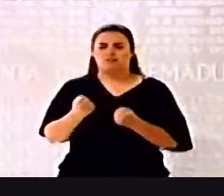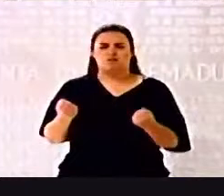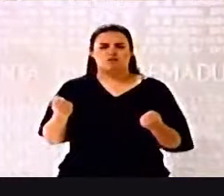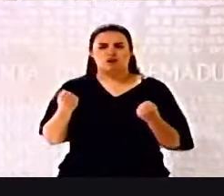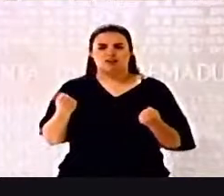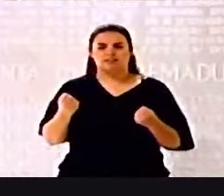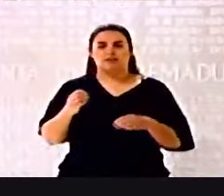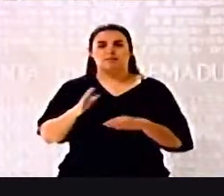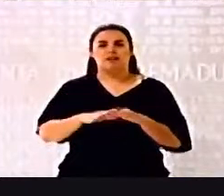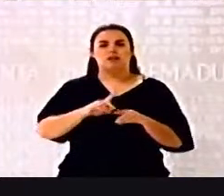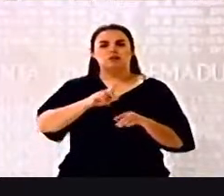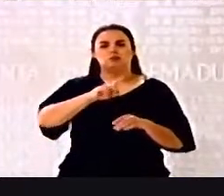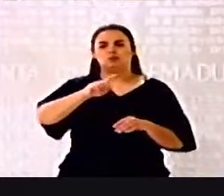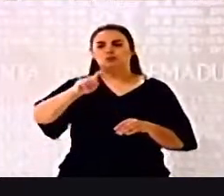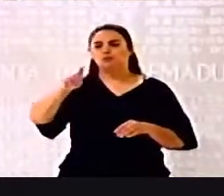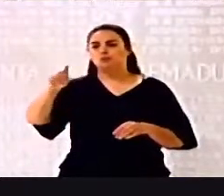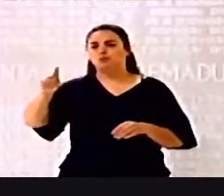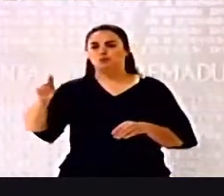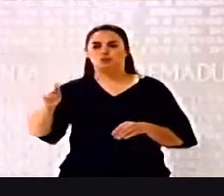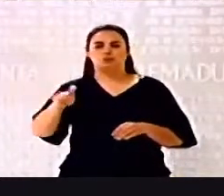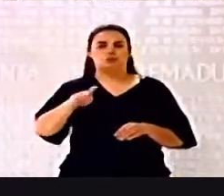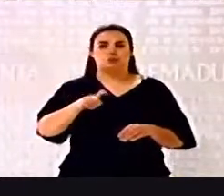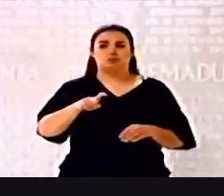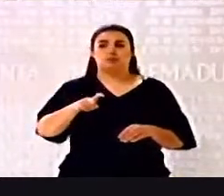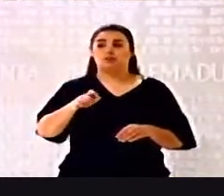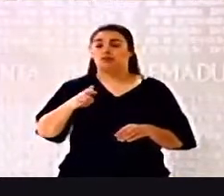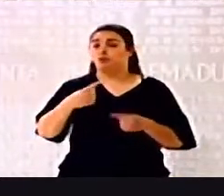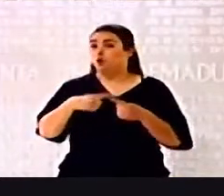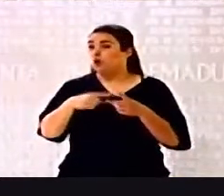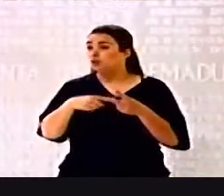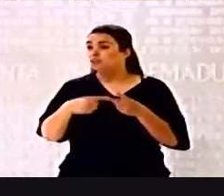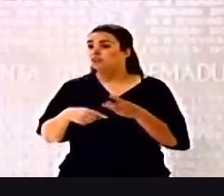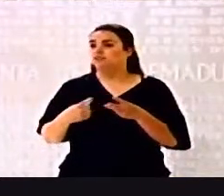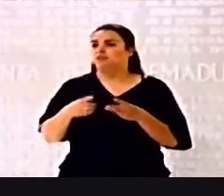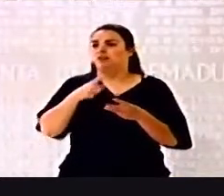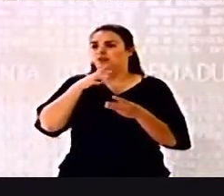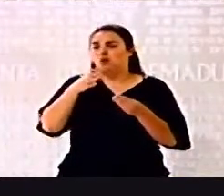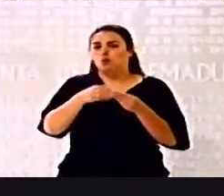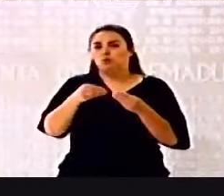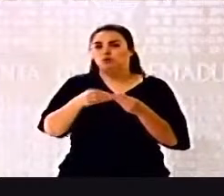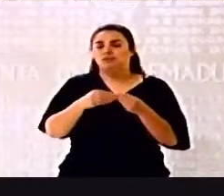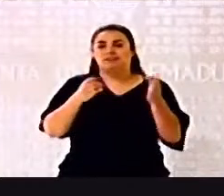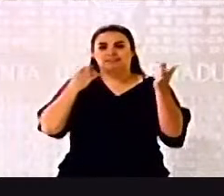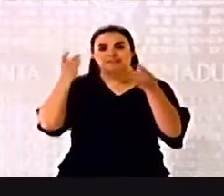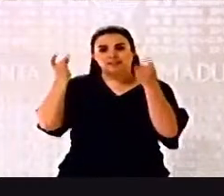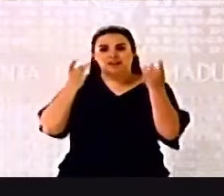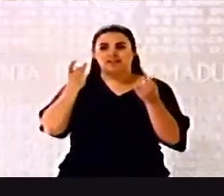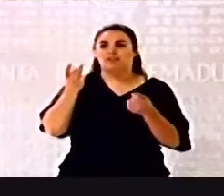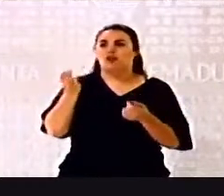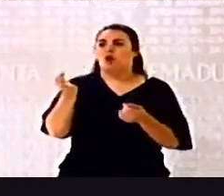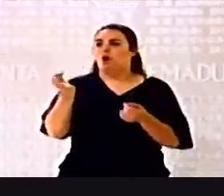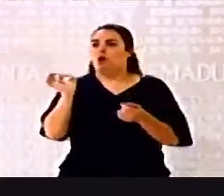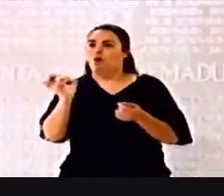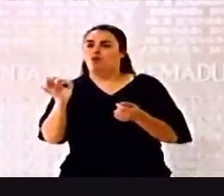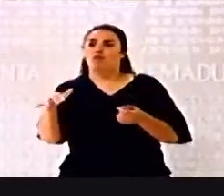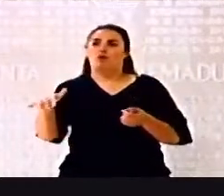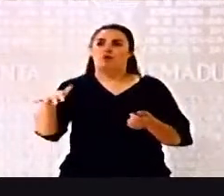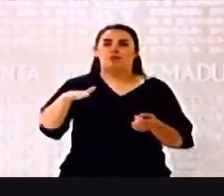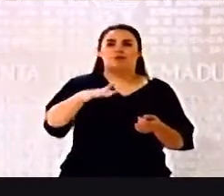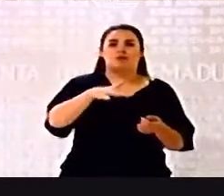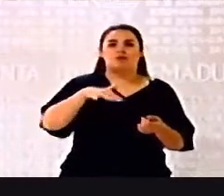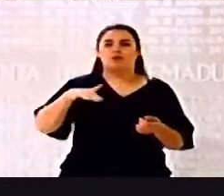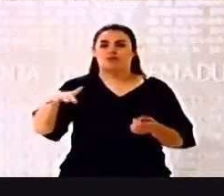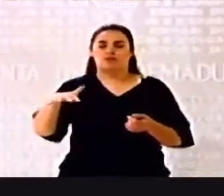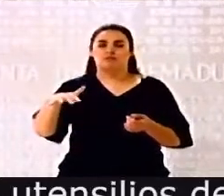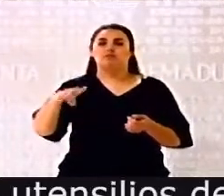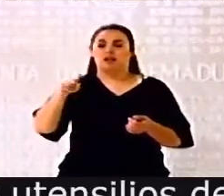la desinfección, bien de los utensilios que se vayan a utilizar en las actividades, bien de los lugares donde se